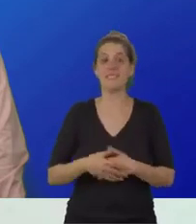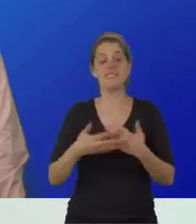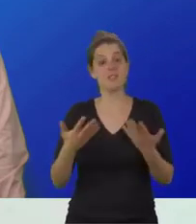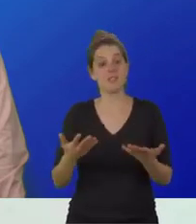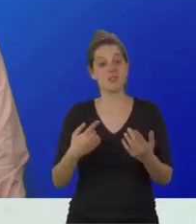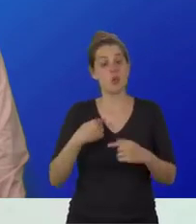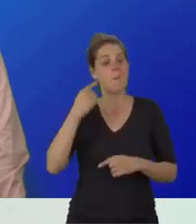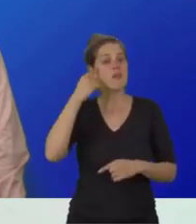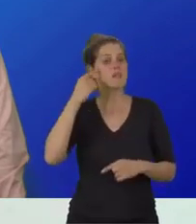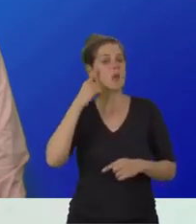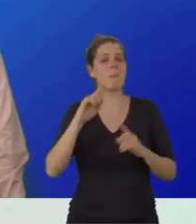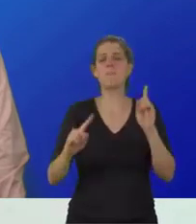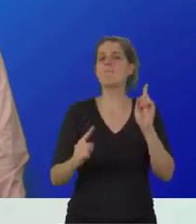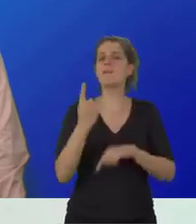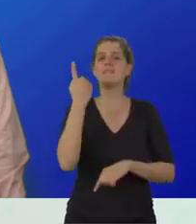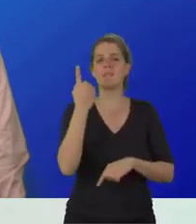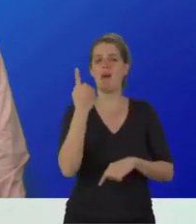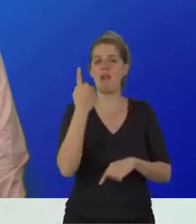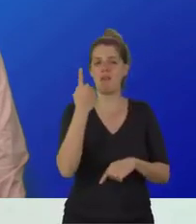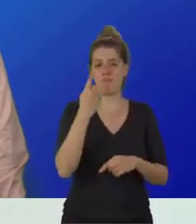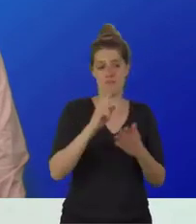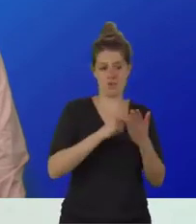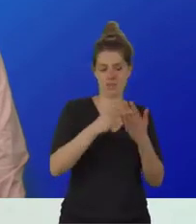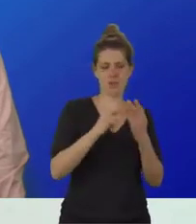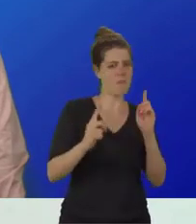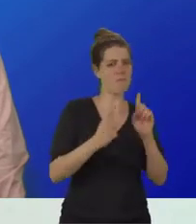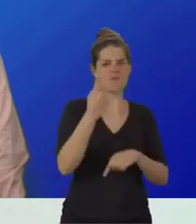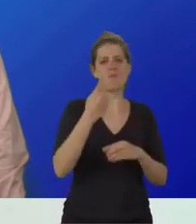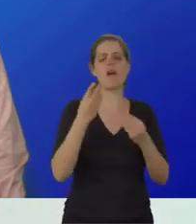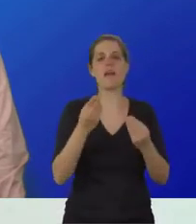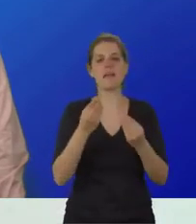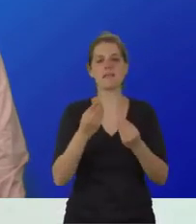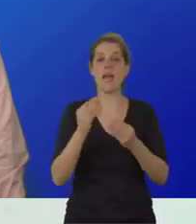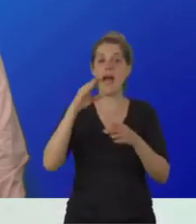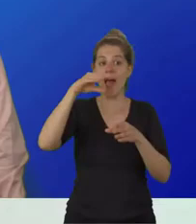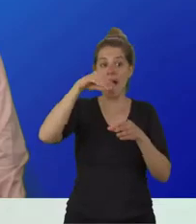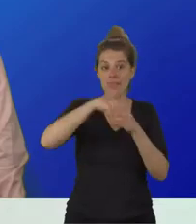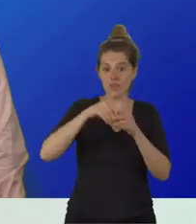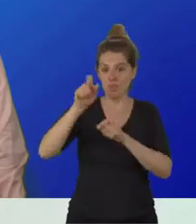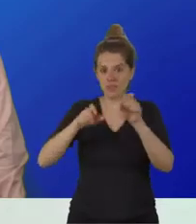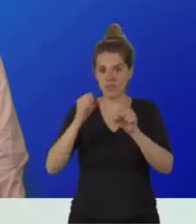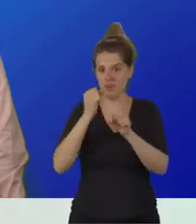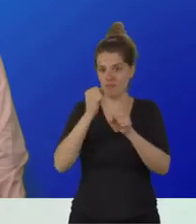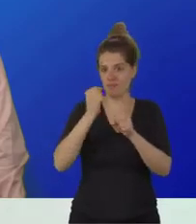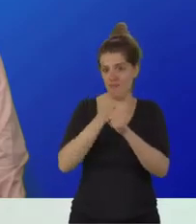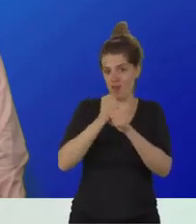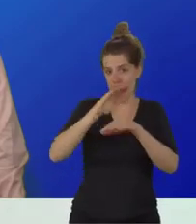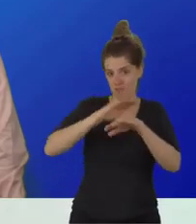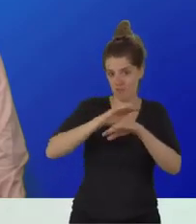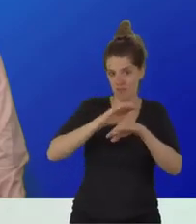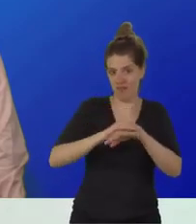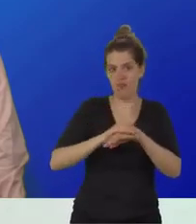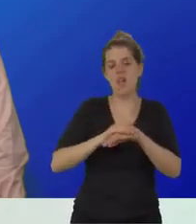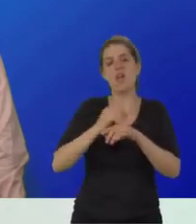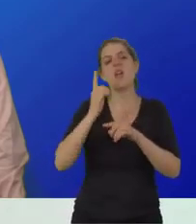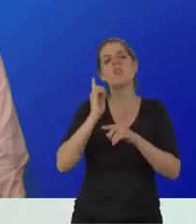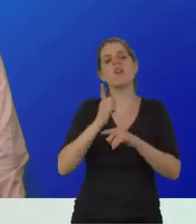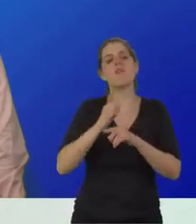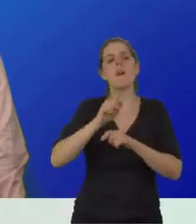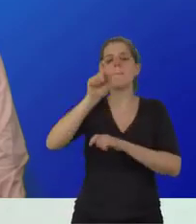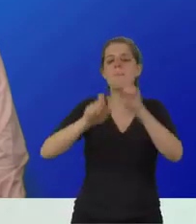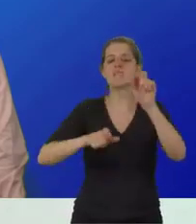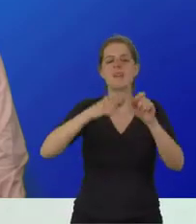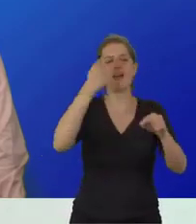cuestiones primordiales que tiene que haber en cualquier proyecto es que haya una multiplicidad de actores y que esa multiplicidad